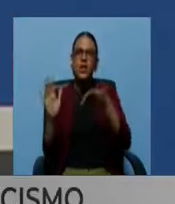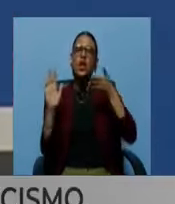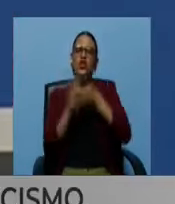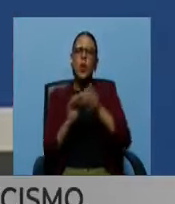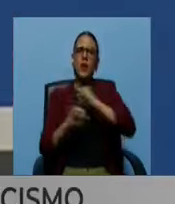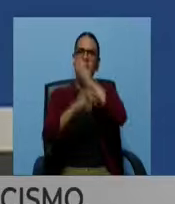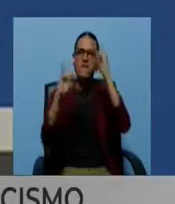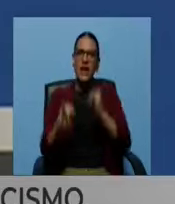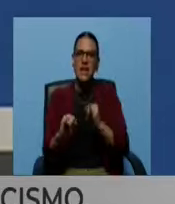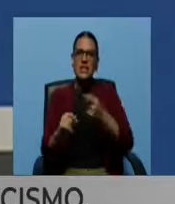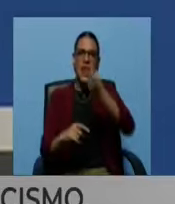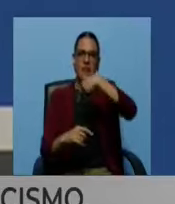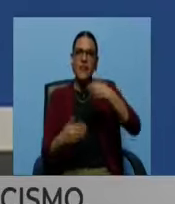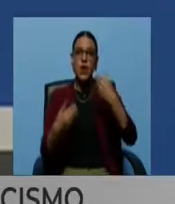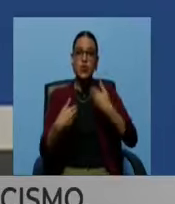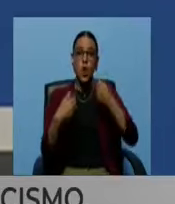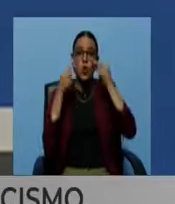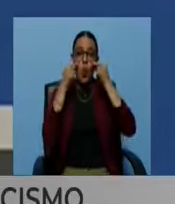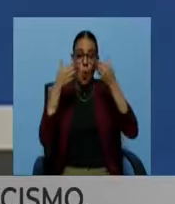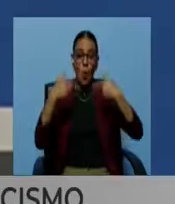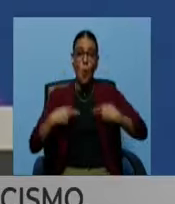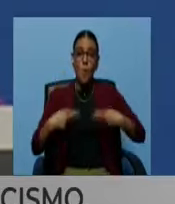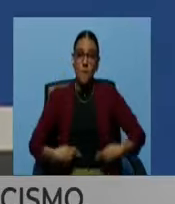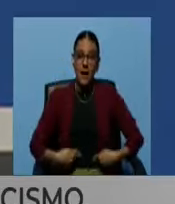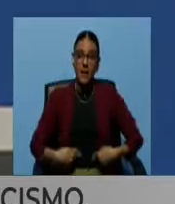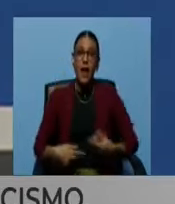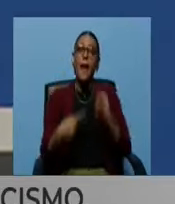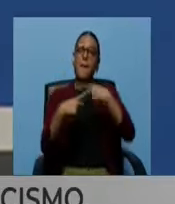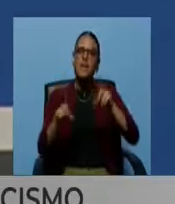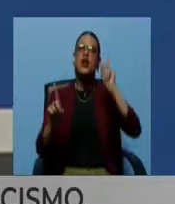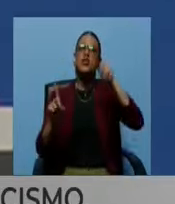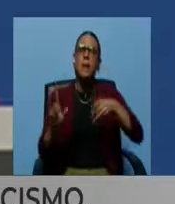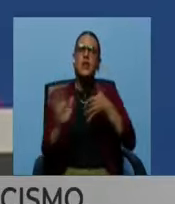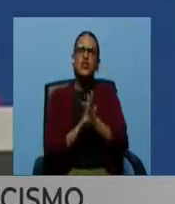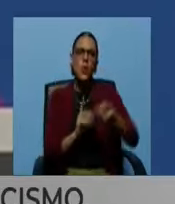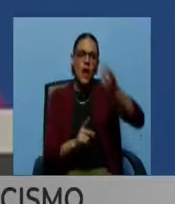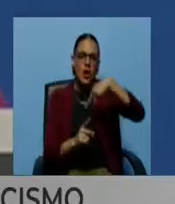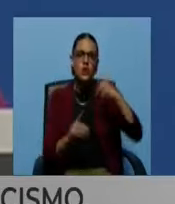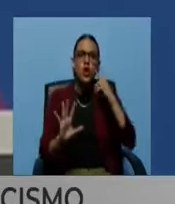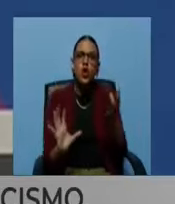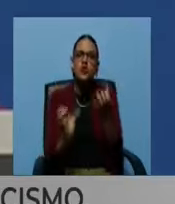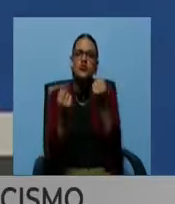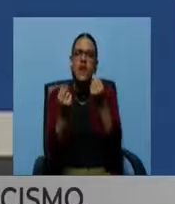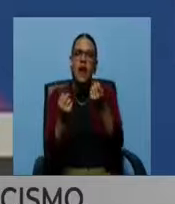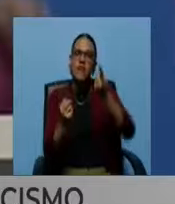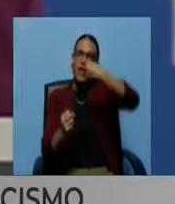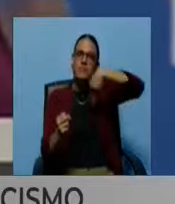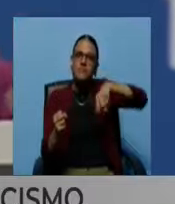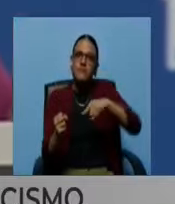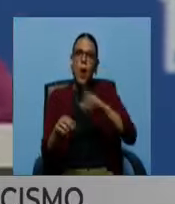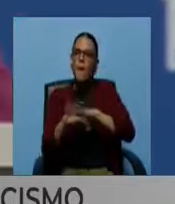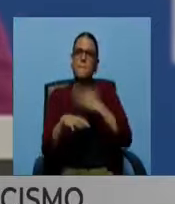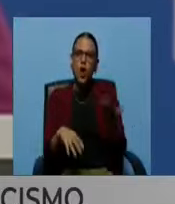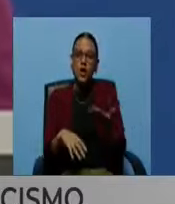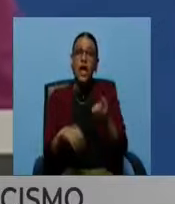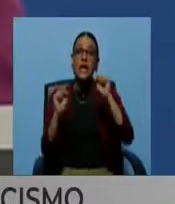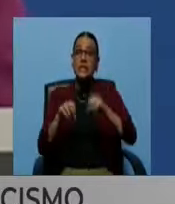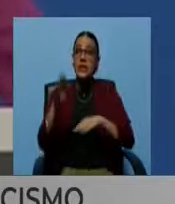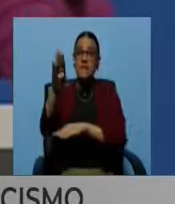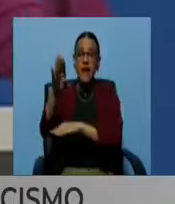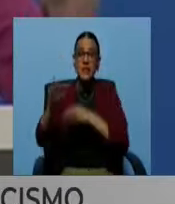de la humanidad, pero yo diría también por la subsistencia como especie humana. Porque si el